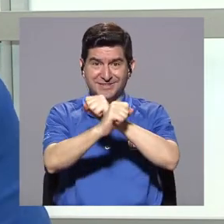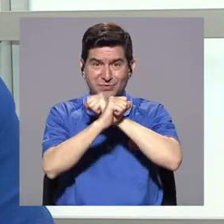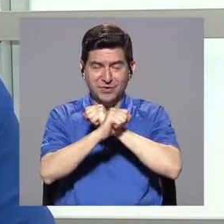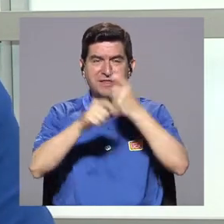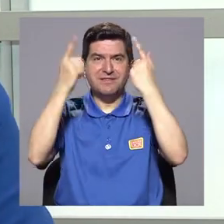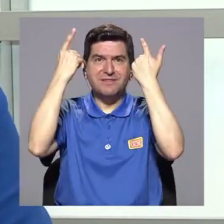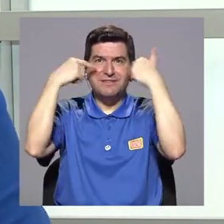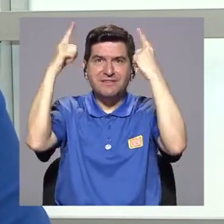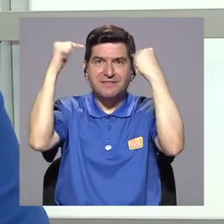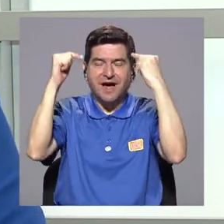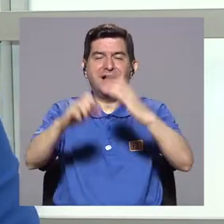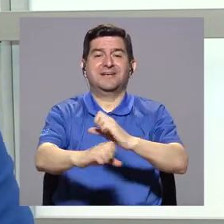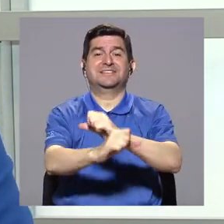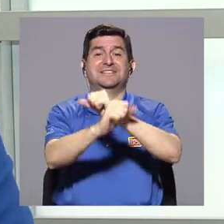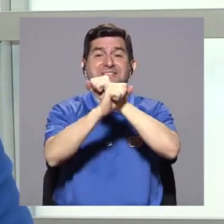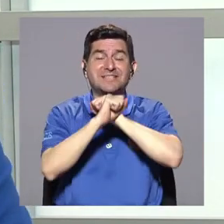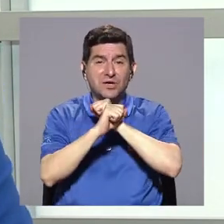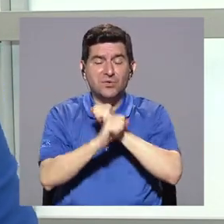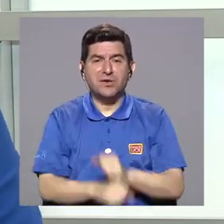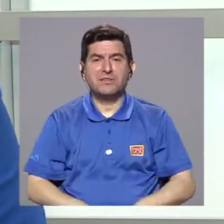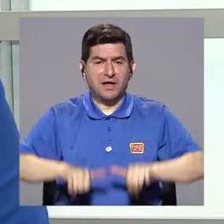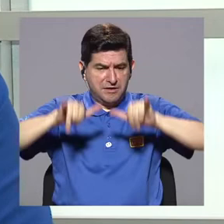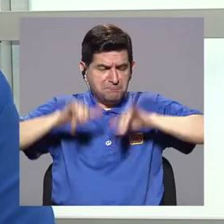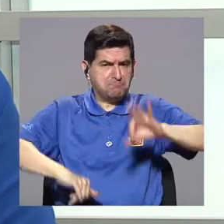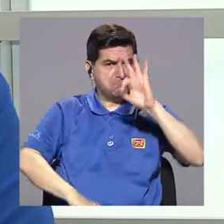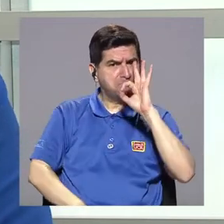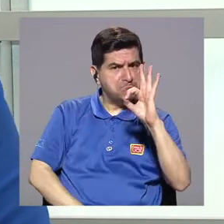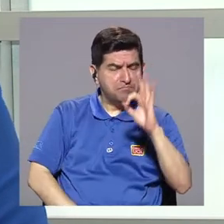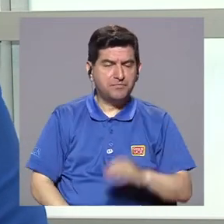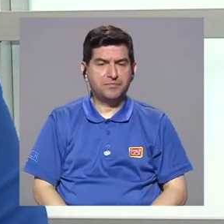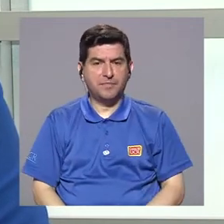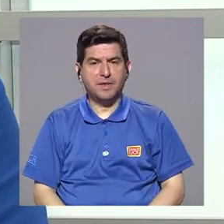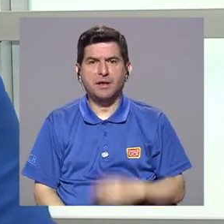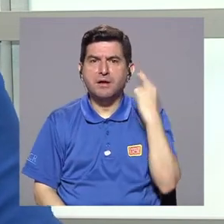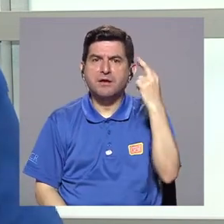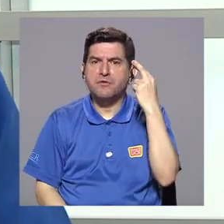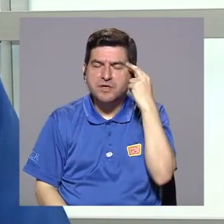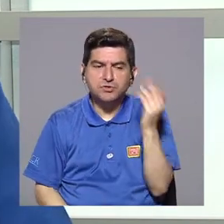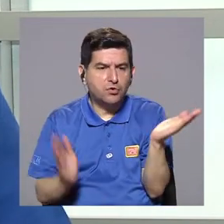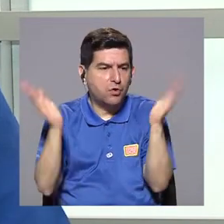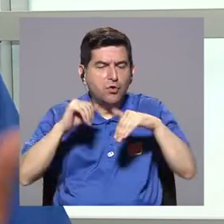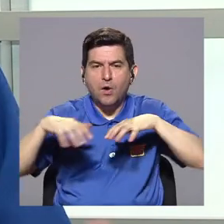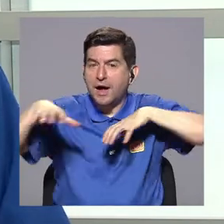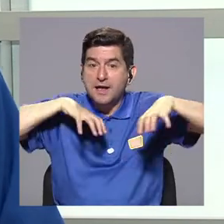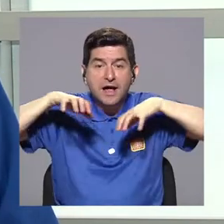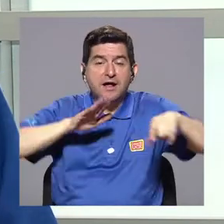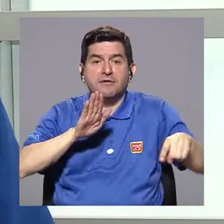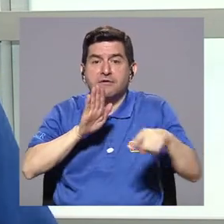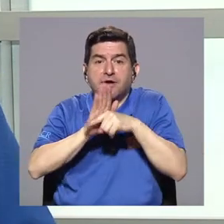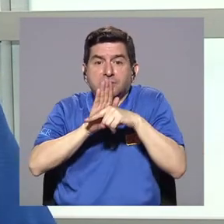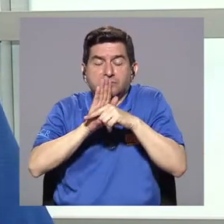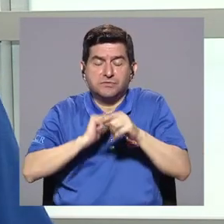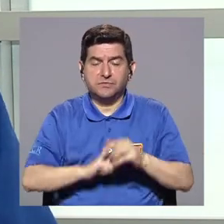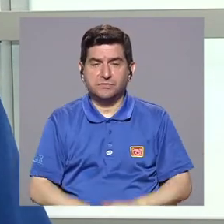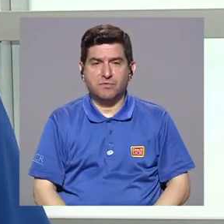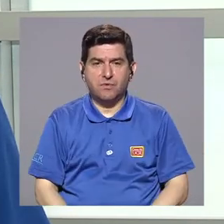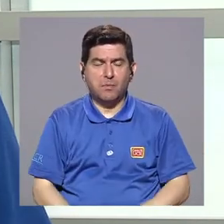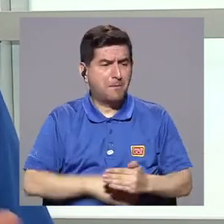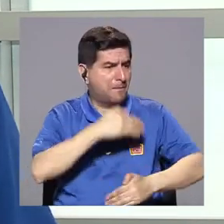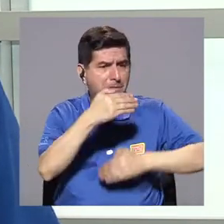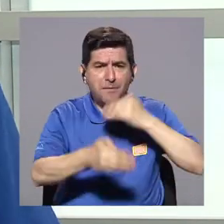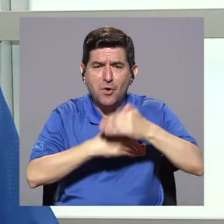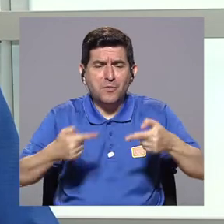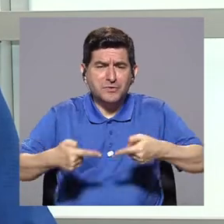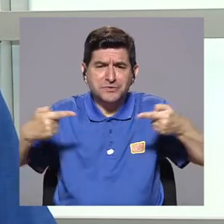tiene que garantizarse la eficacia, la seguridad, la estabilidad, casualmente para que no haya reacciones, para que no haya